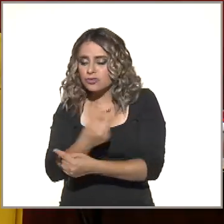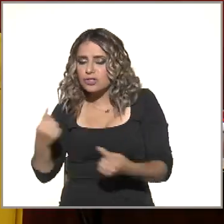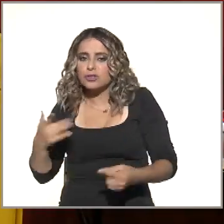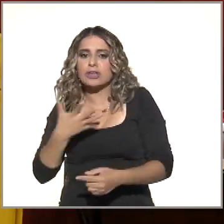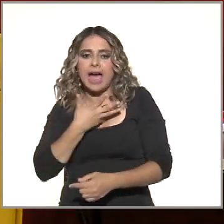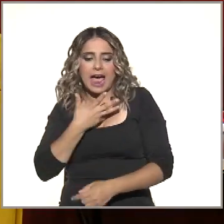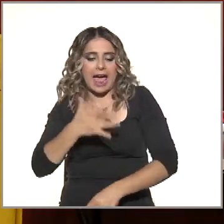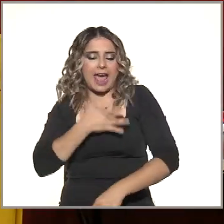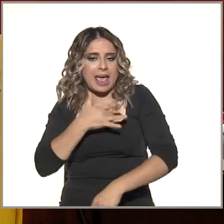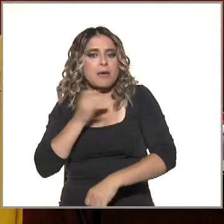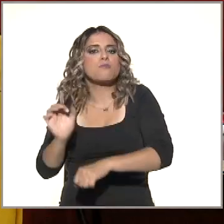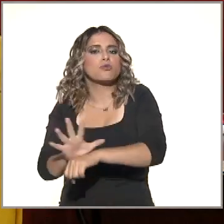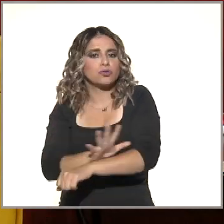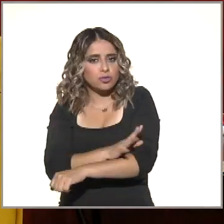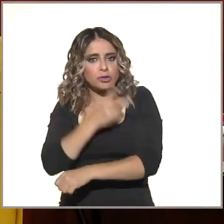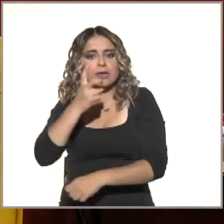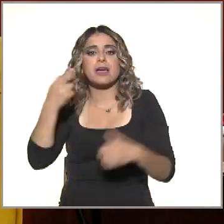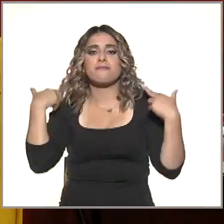puede irles